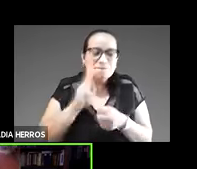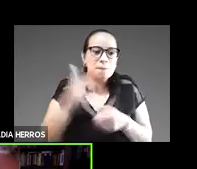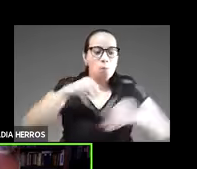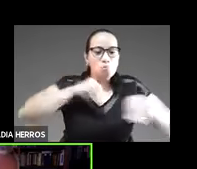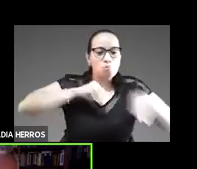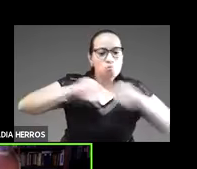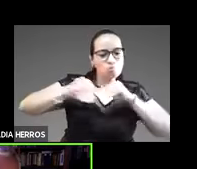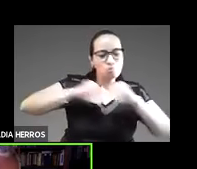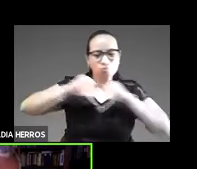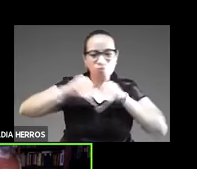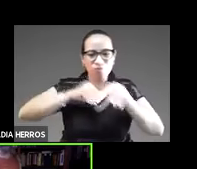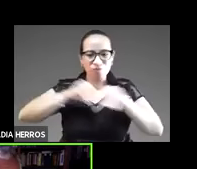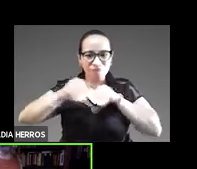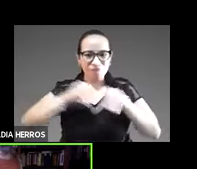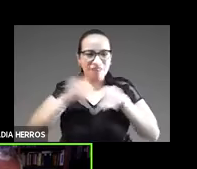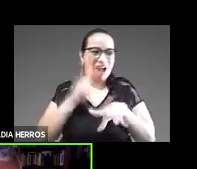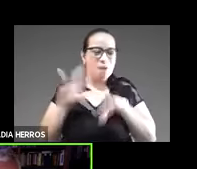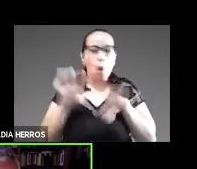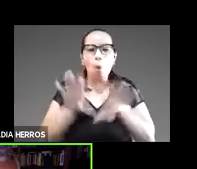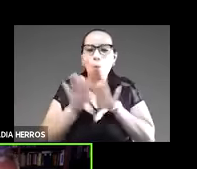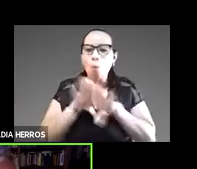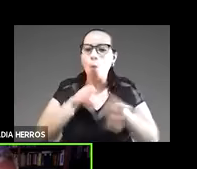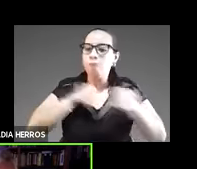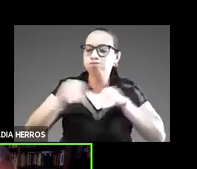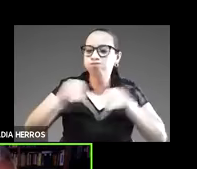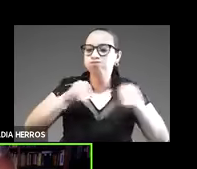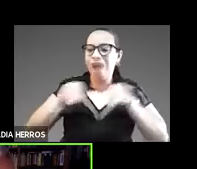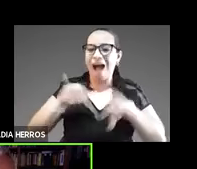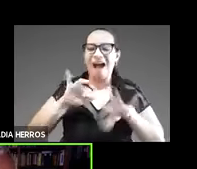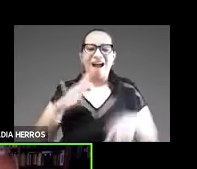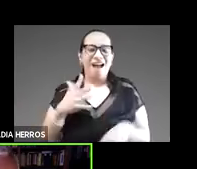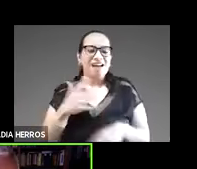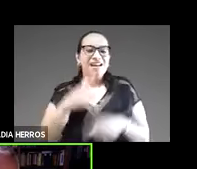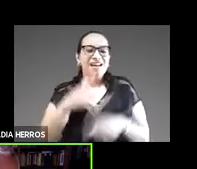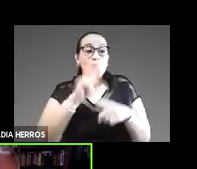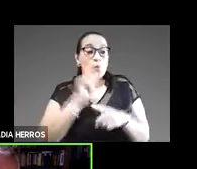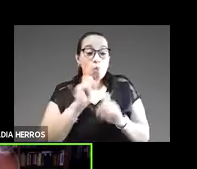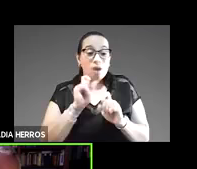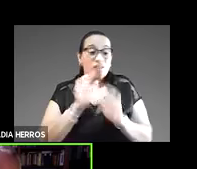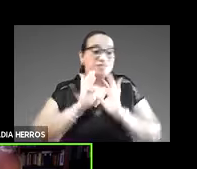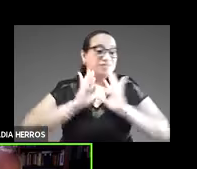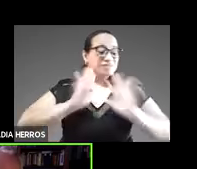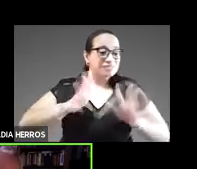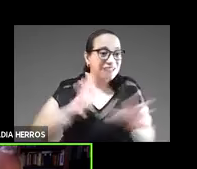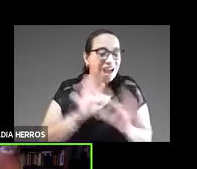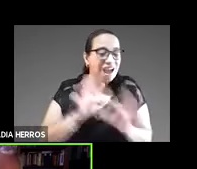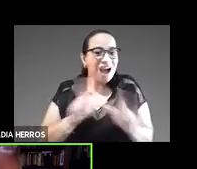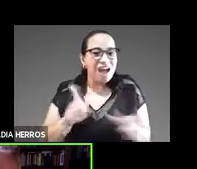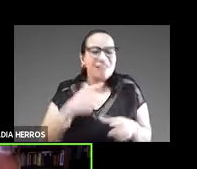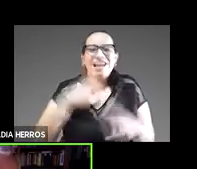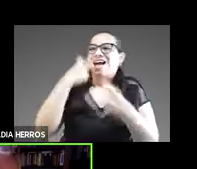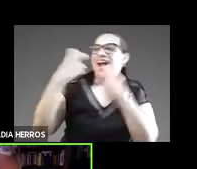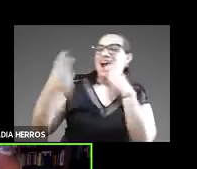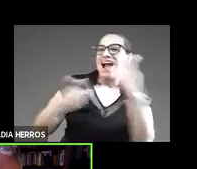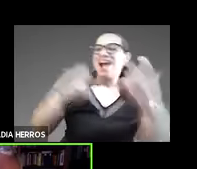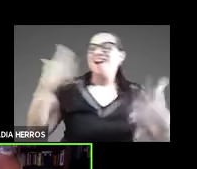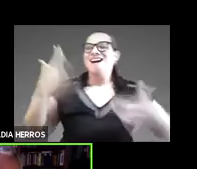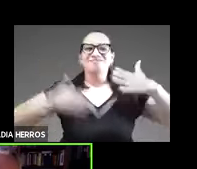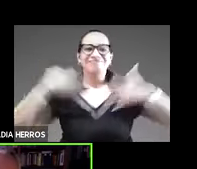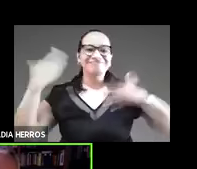Y que hagan una serie de movimientos, etcétera. Y en el momento en el que lo logran, son unos gritos y una alegría